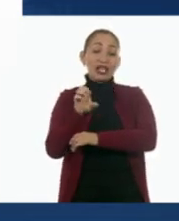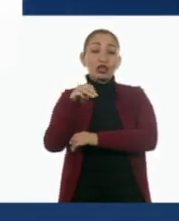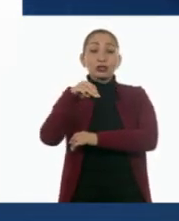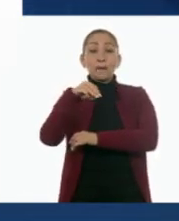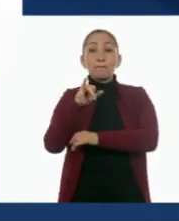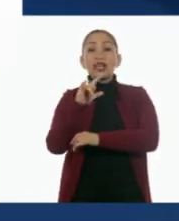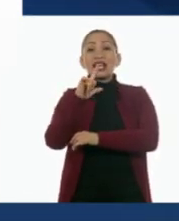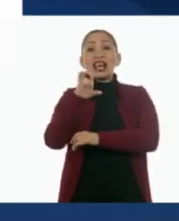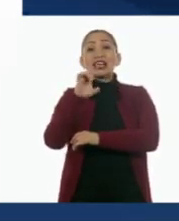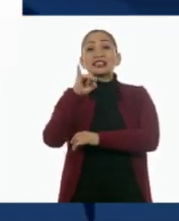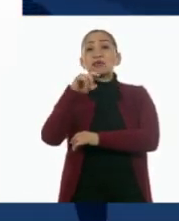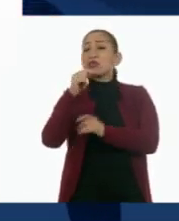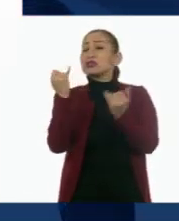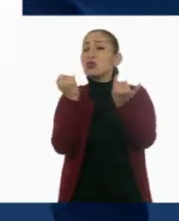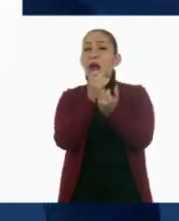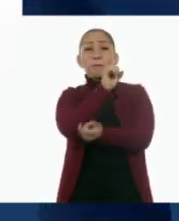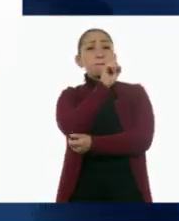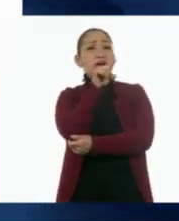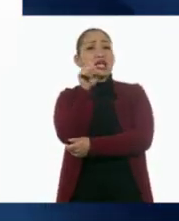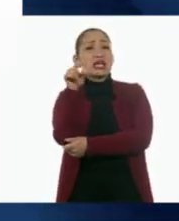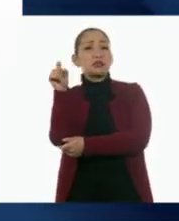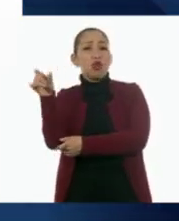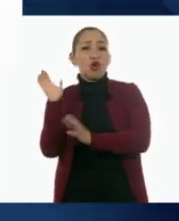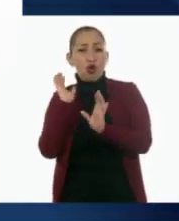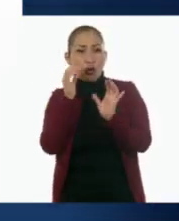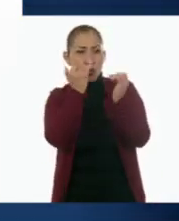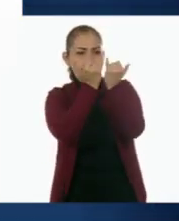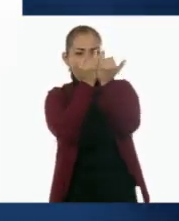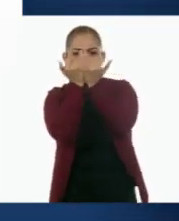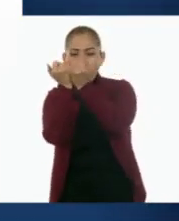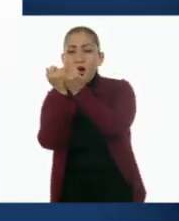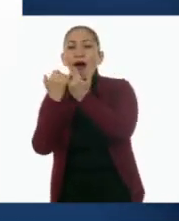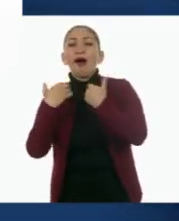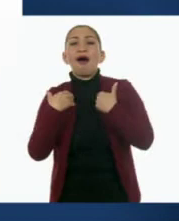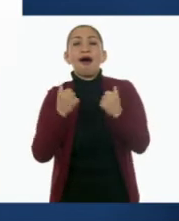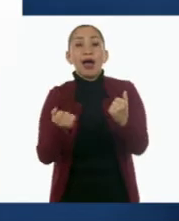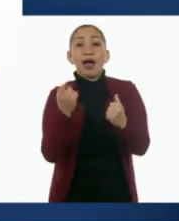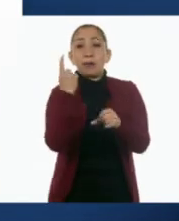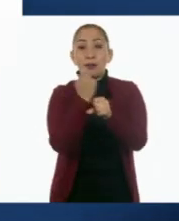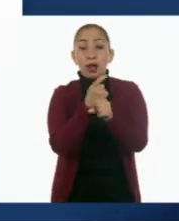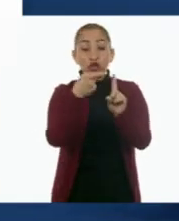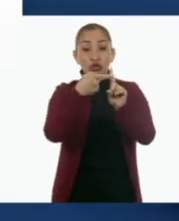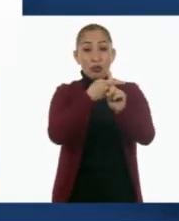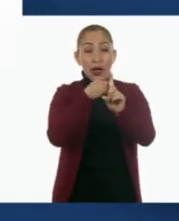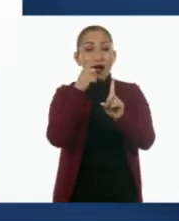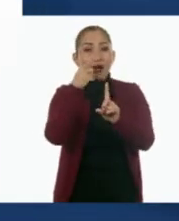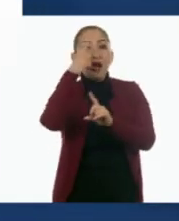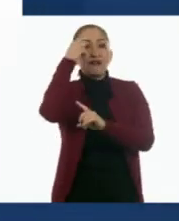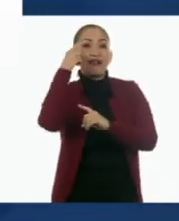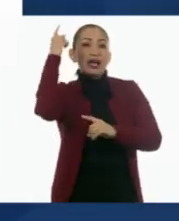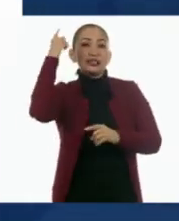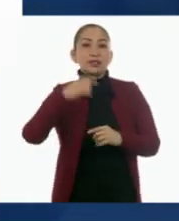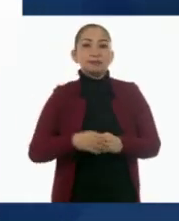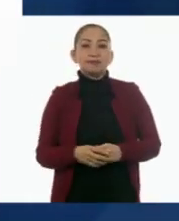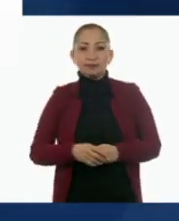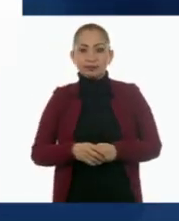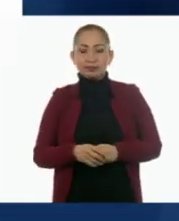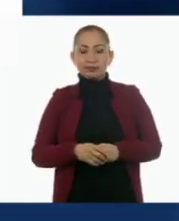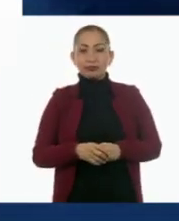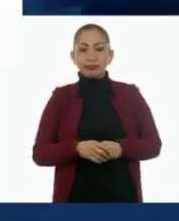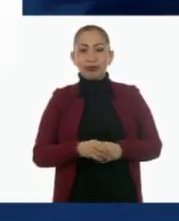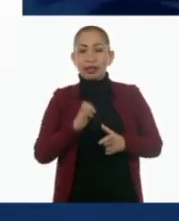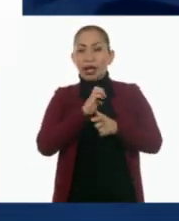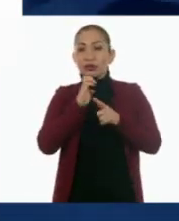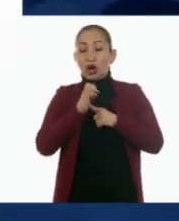milésimos. De esa manera yo creo que va a ser más fácil que en casa puedan resolver esa primer suma que les pusimos. Así es.